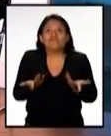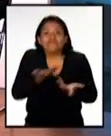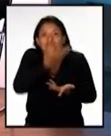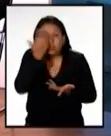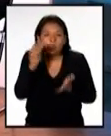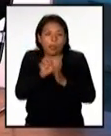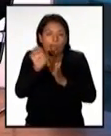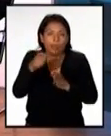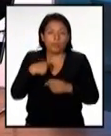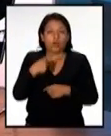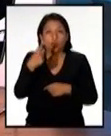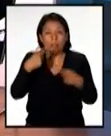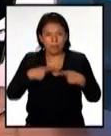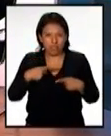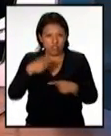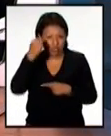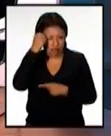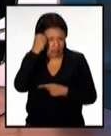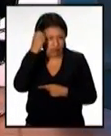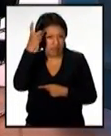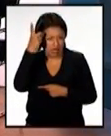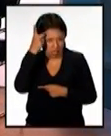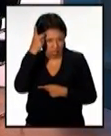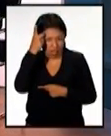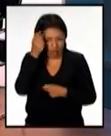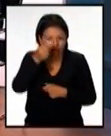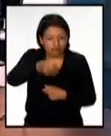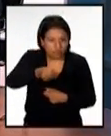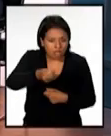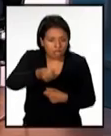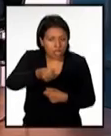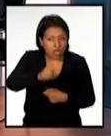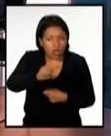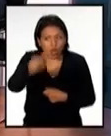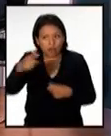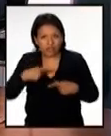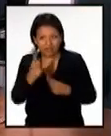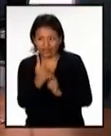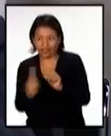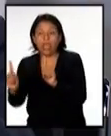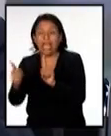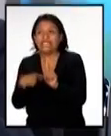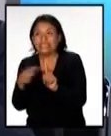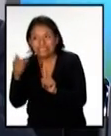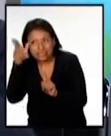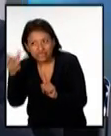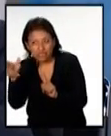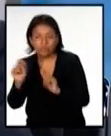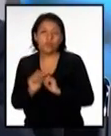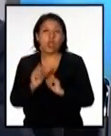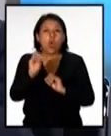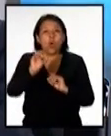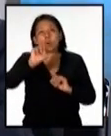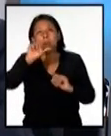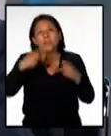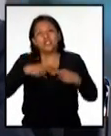vamos a saludar a una persona con síndrome de Down, normalmente nos referimos a quien está junto. Si es una persona extranjera, no sabemos qué hacer.